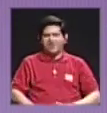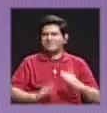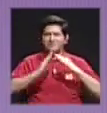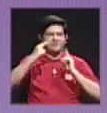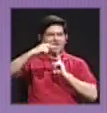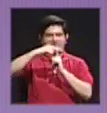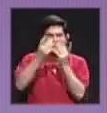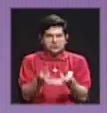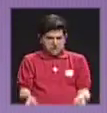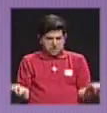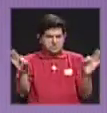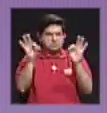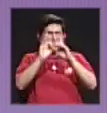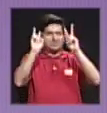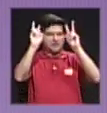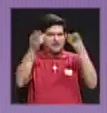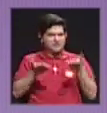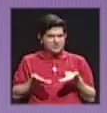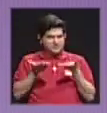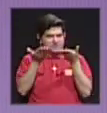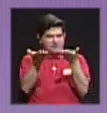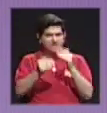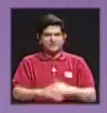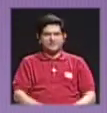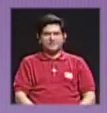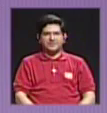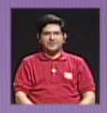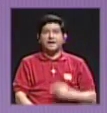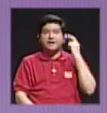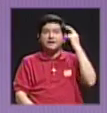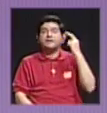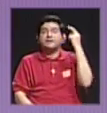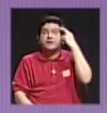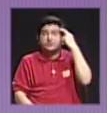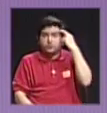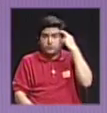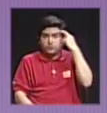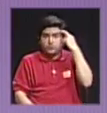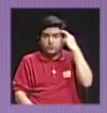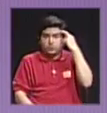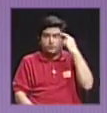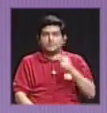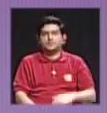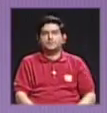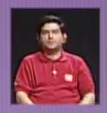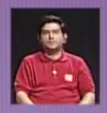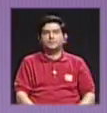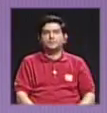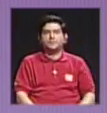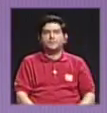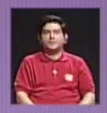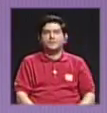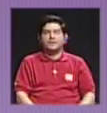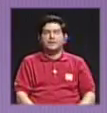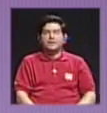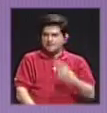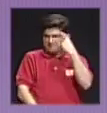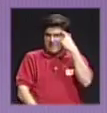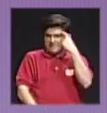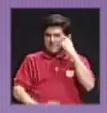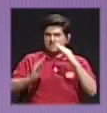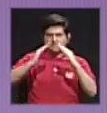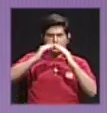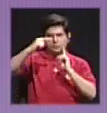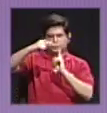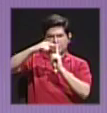digamos, le dé tanta importancia a este tema, porque, digámoslo así, es para la Iglesia